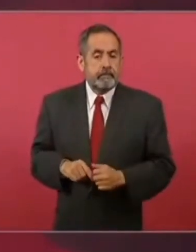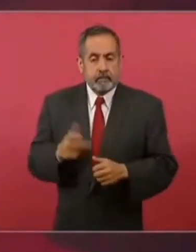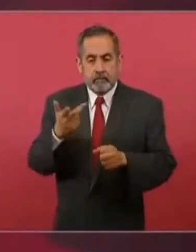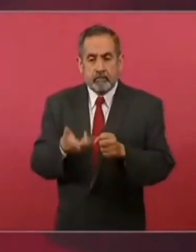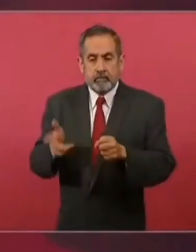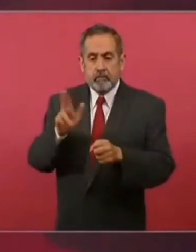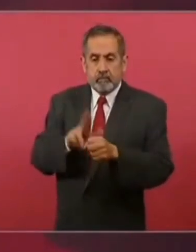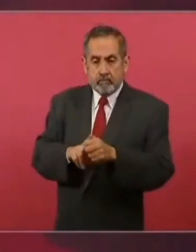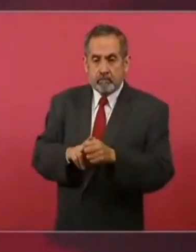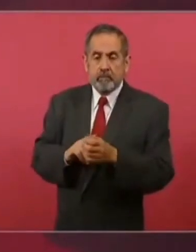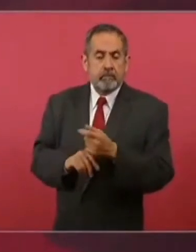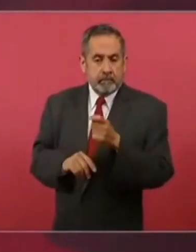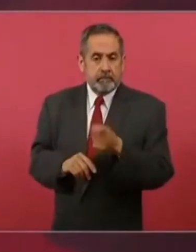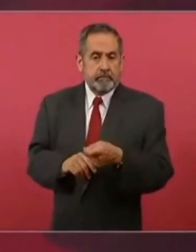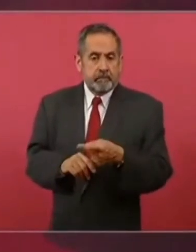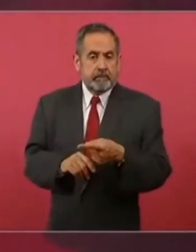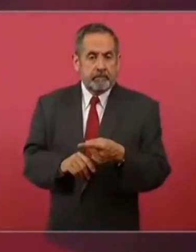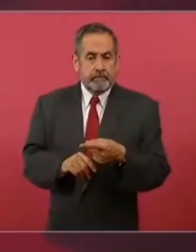Hospitales